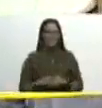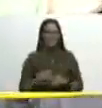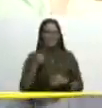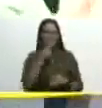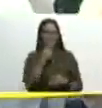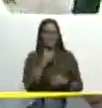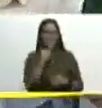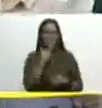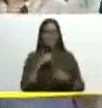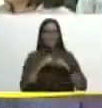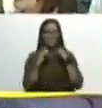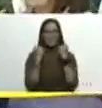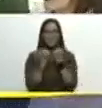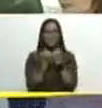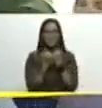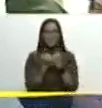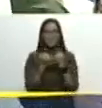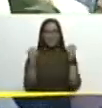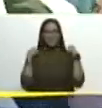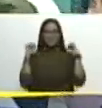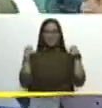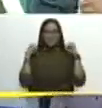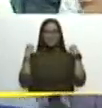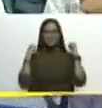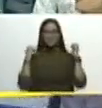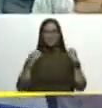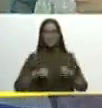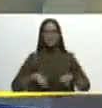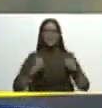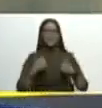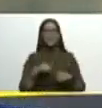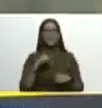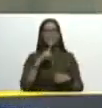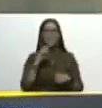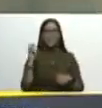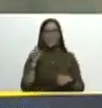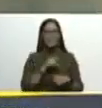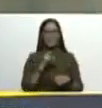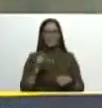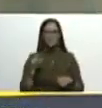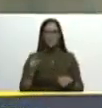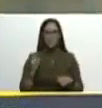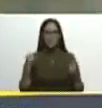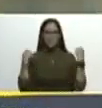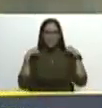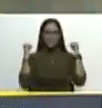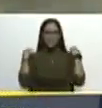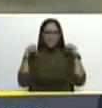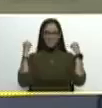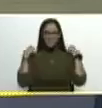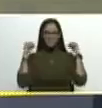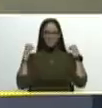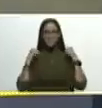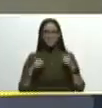de la sala de infusión, sí. donde vamos a atender acá a más de 100 personas, que vamos a dar su quimioterapia. Este es el aspecto más...